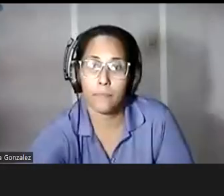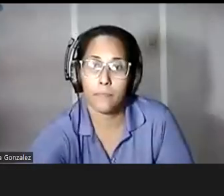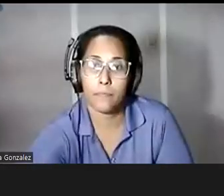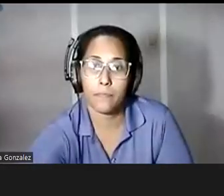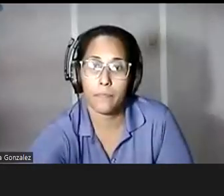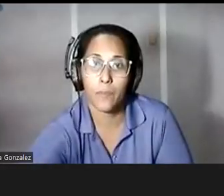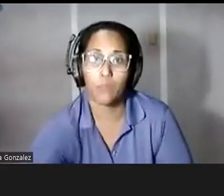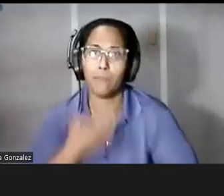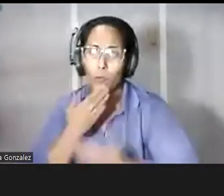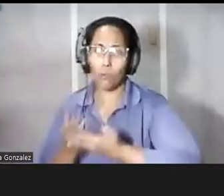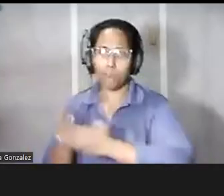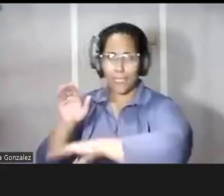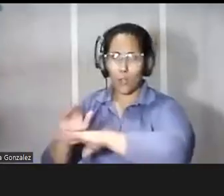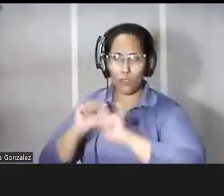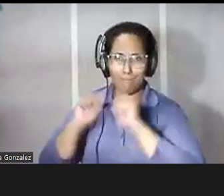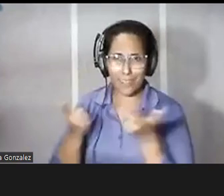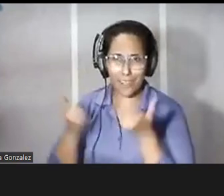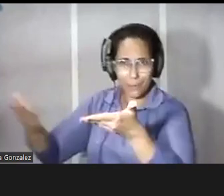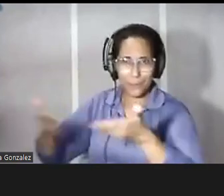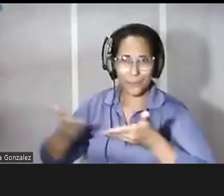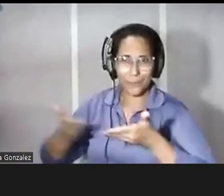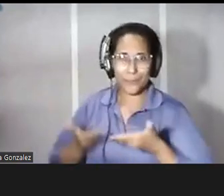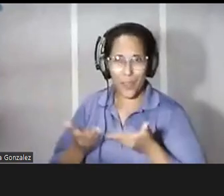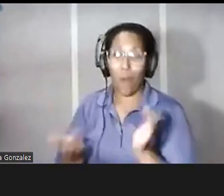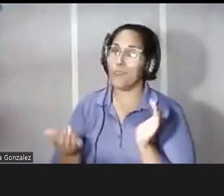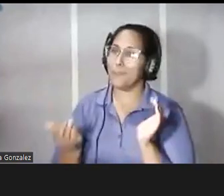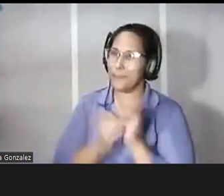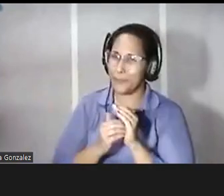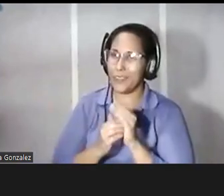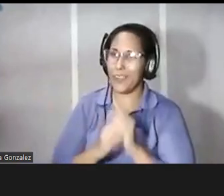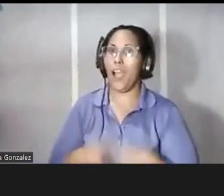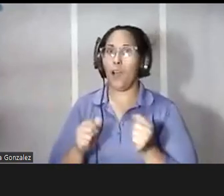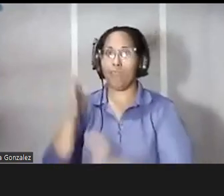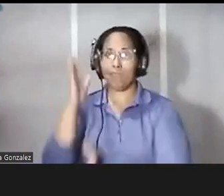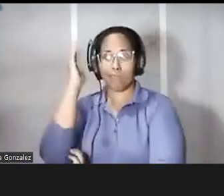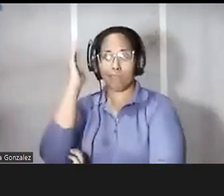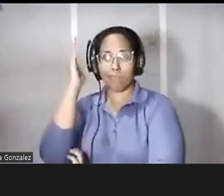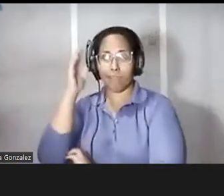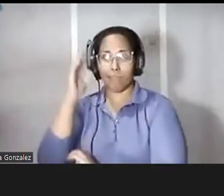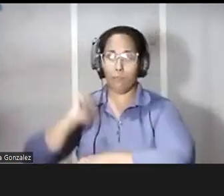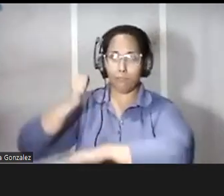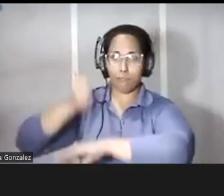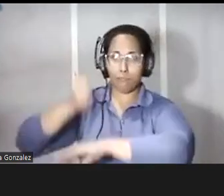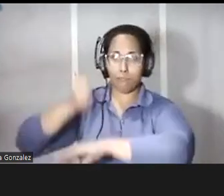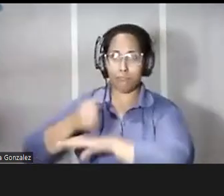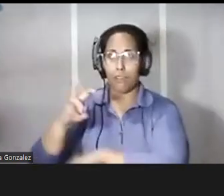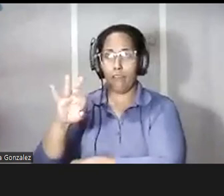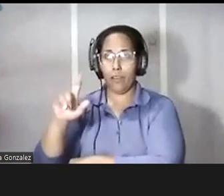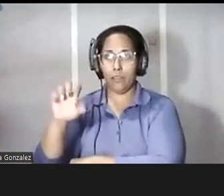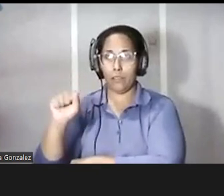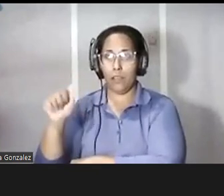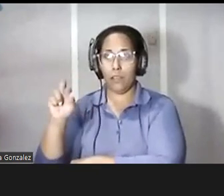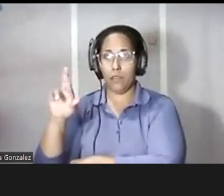Muy buenas noches a todos y bienvenidos nuevamente a nuestro ciclo de charlas de la Fundación Felisa Rincón de Gautier y de la